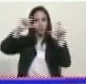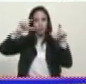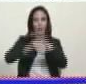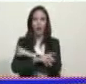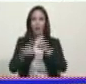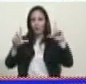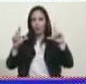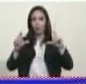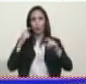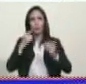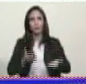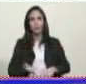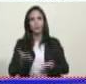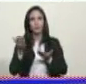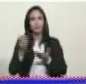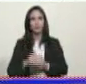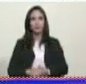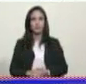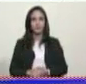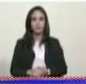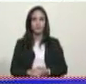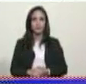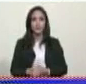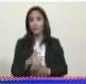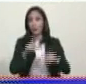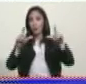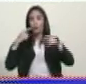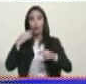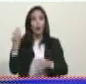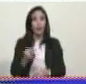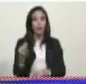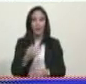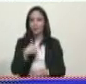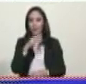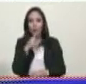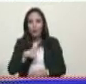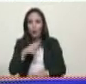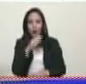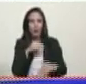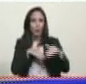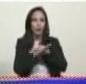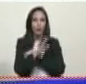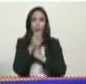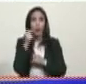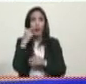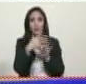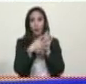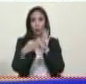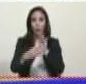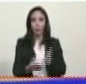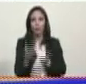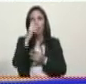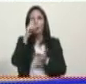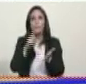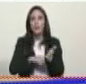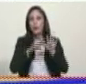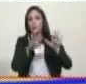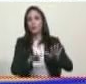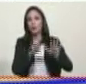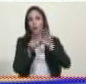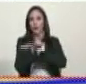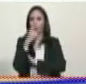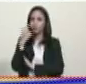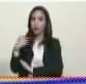cámara, pégale el zoom. Esa foto original yo no la tengo. Esto es una copia. Año 1992,